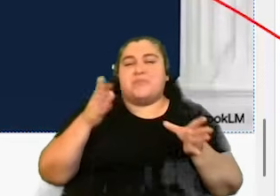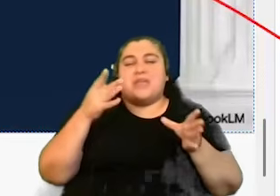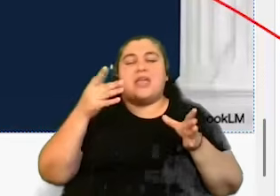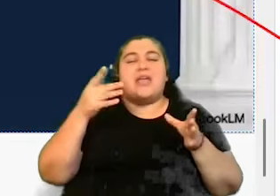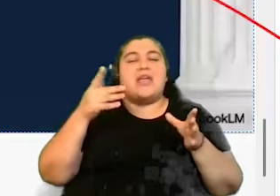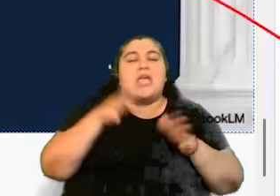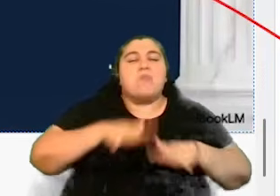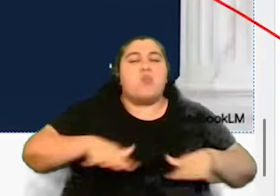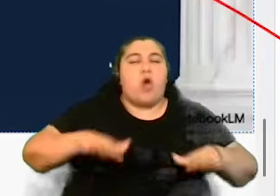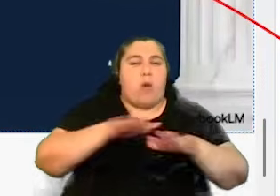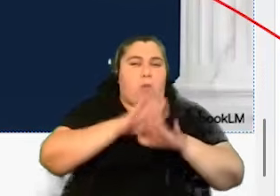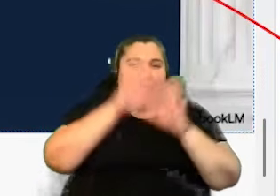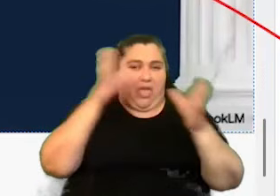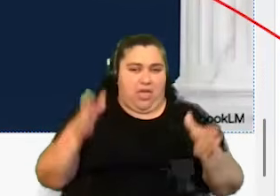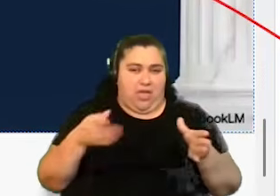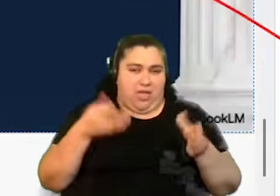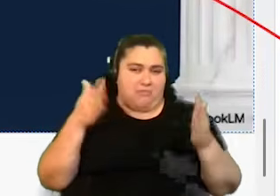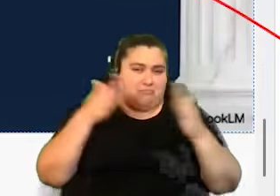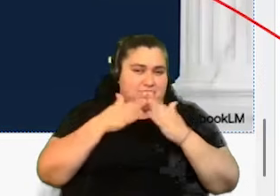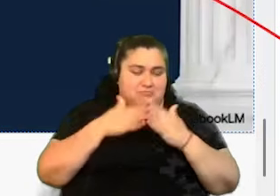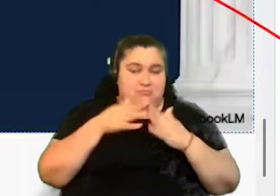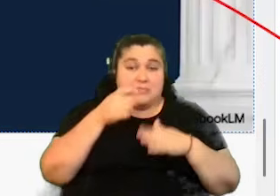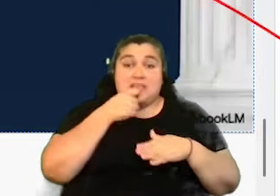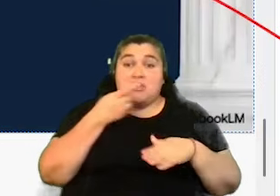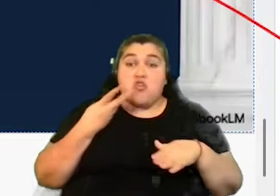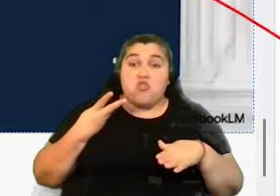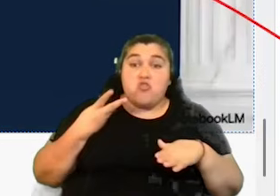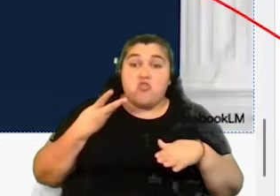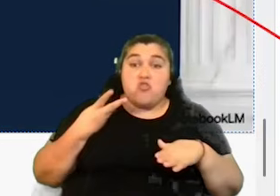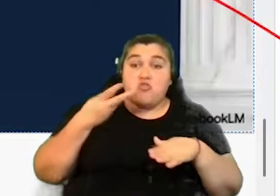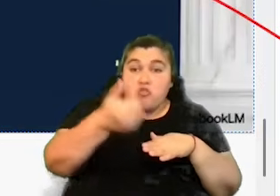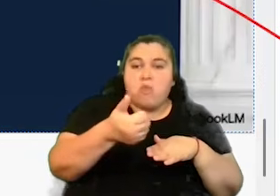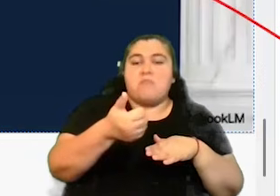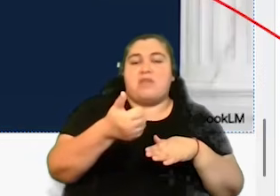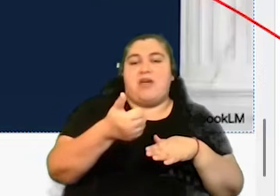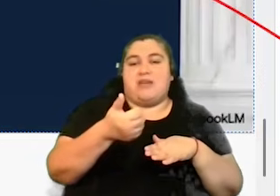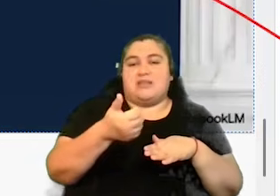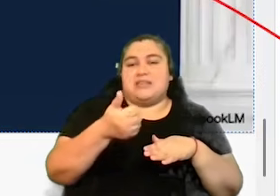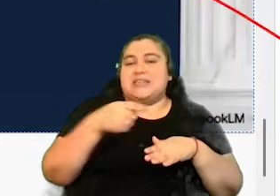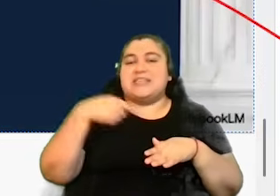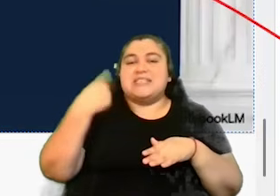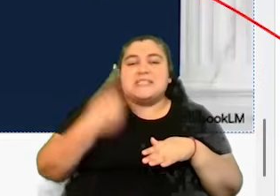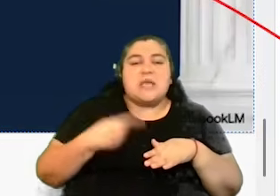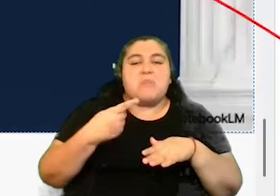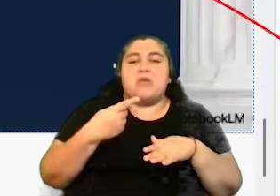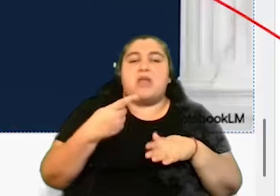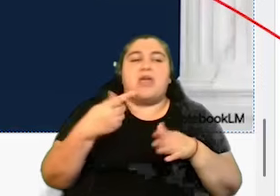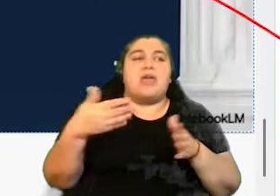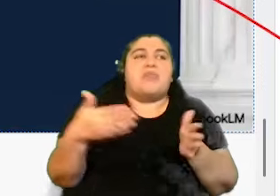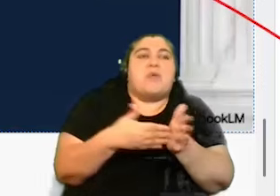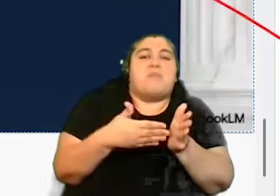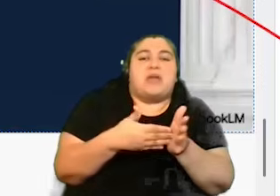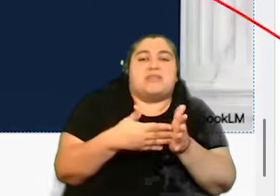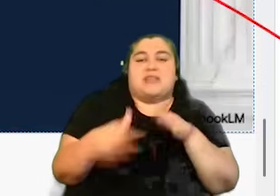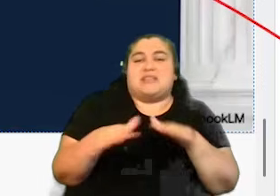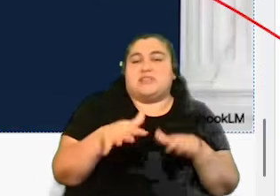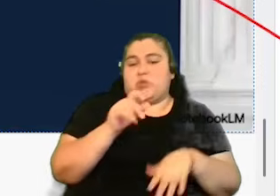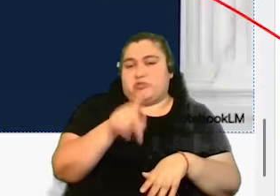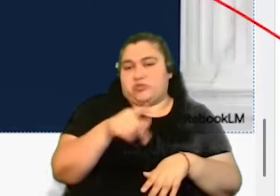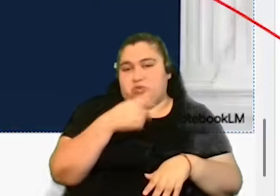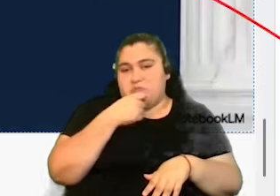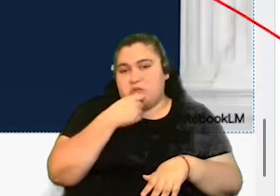sí, precisamente las adquisiciones de los inmuebles son las excepciones, porque es una de las